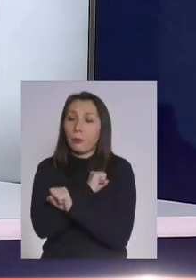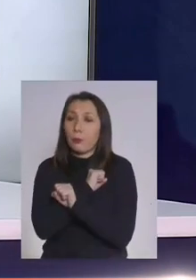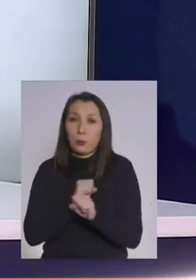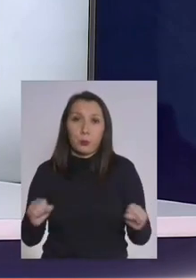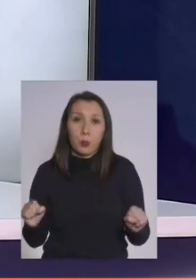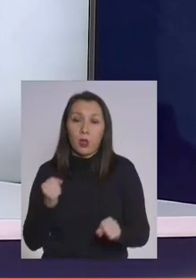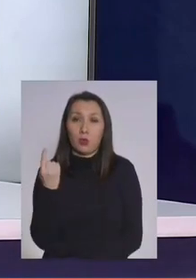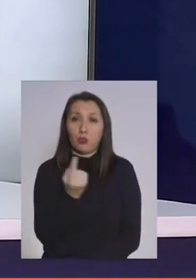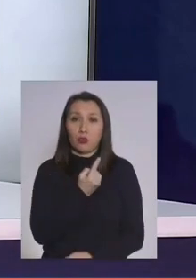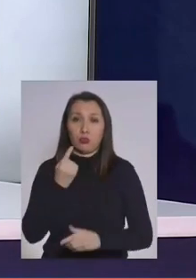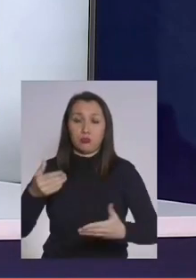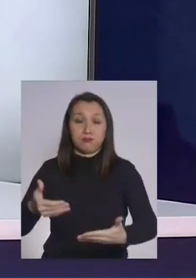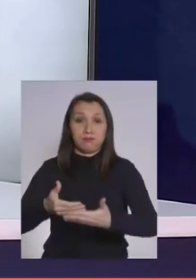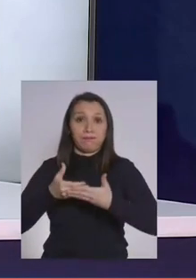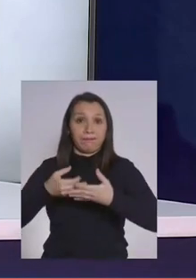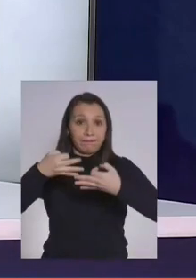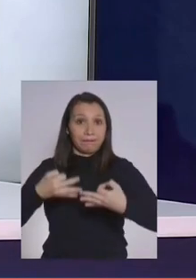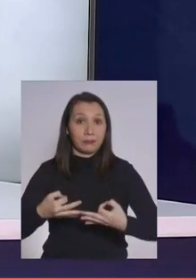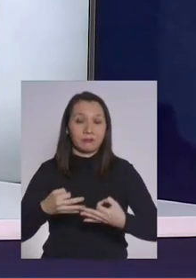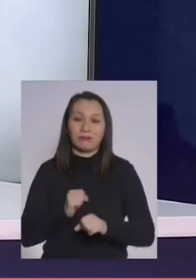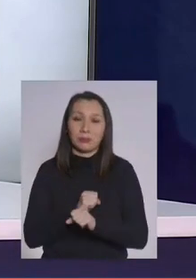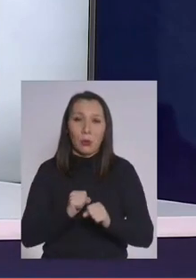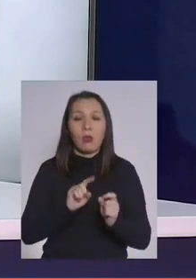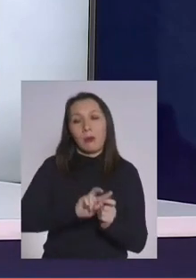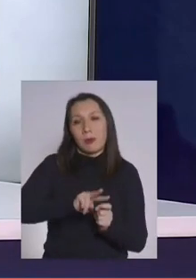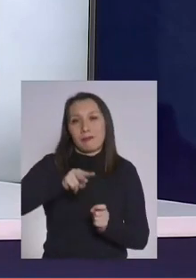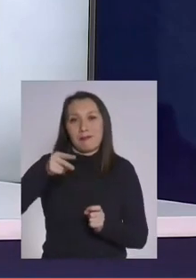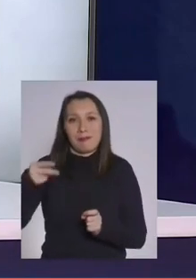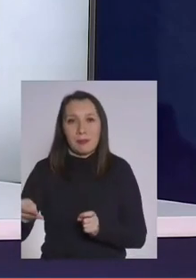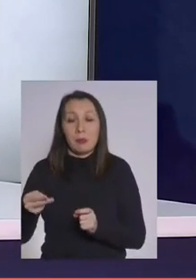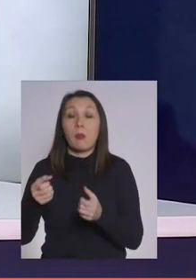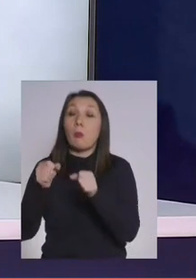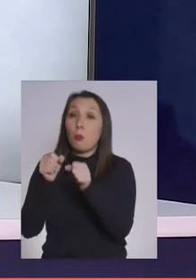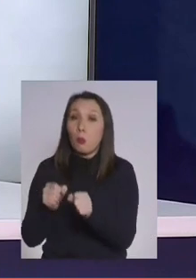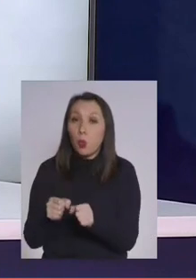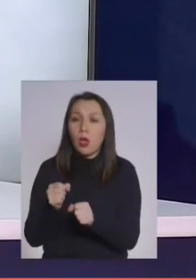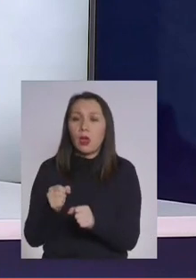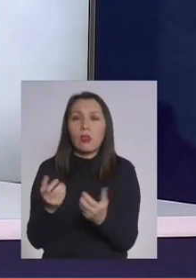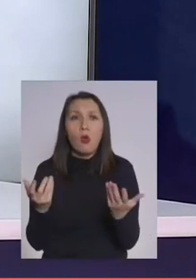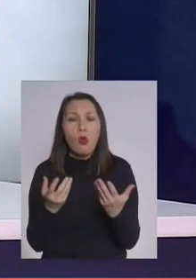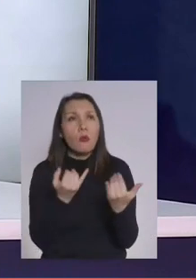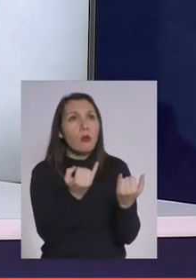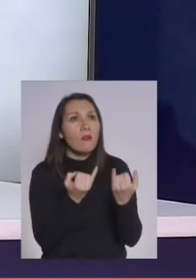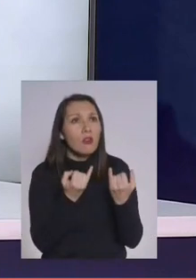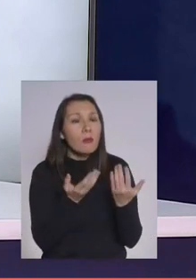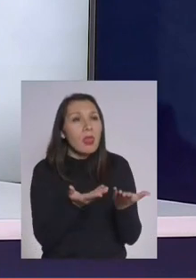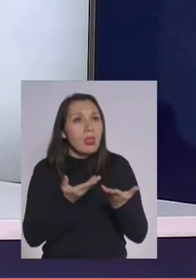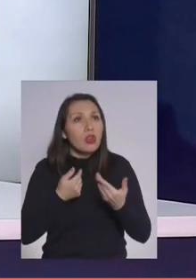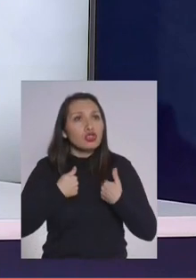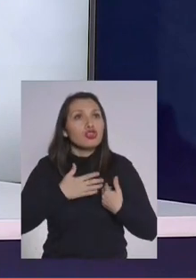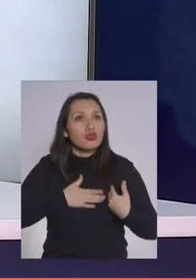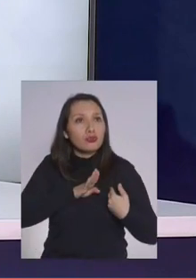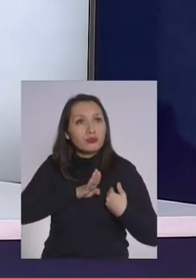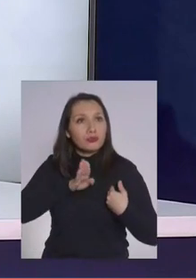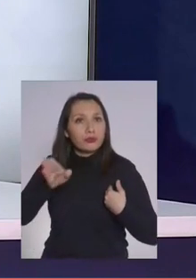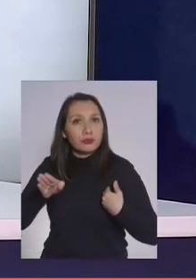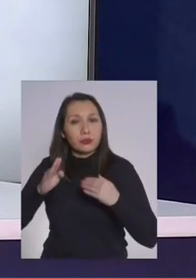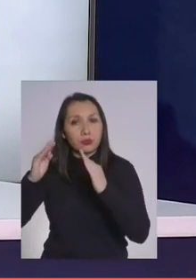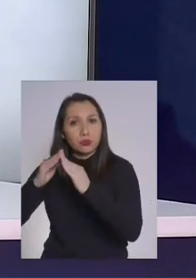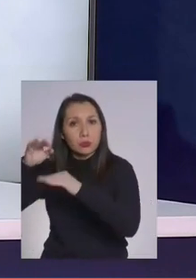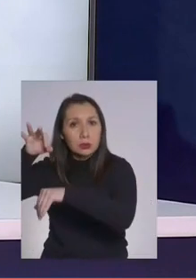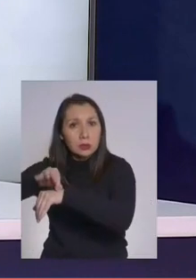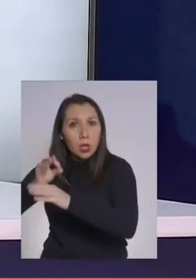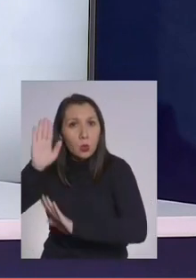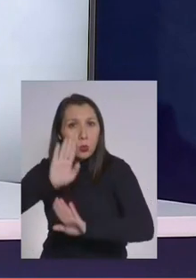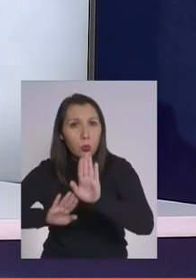un aislamiento de forma efectiva y para esto para poder contactarse y poder acceder a estas residencias sanitarias que